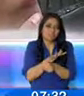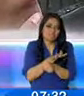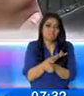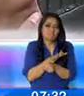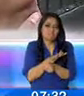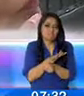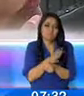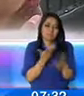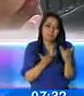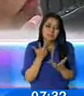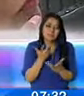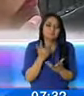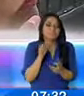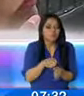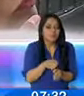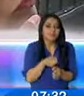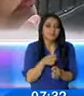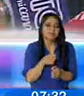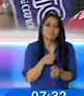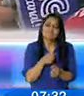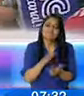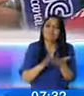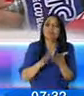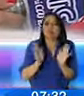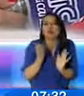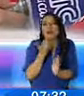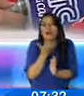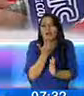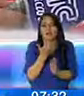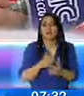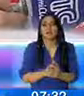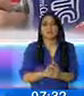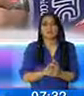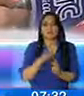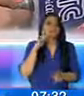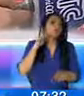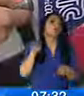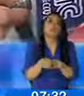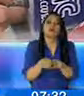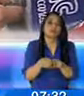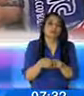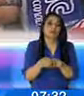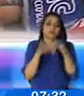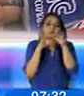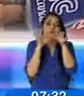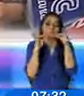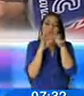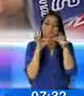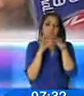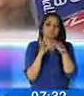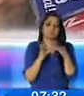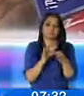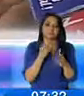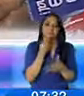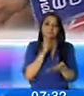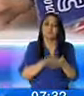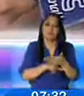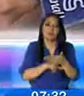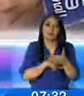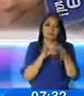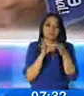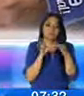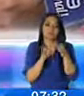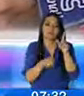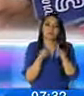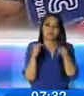pudiera reconsiderar lo que escribió que no coincido en lo absoluto con los términos en los que se expresaron sin dudas